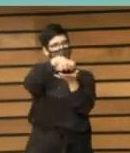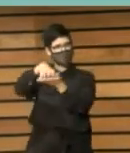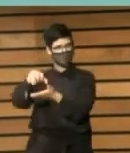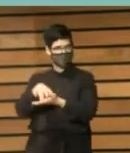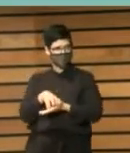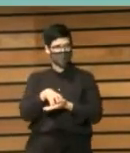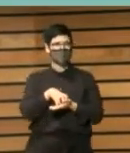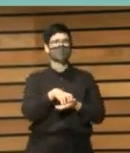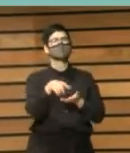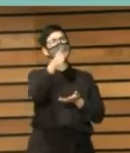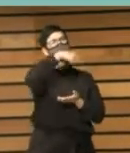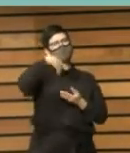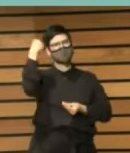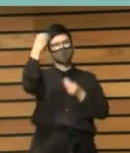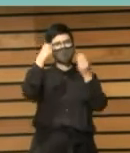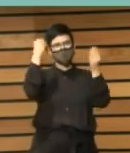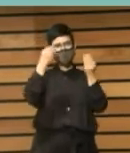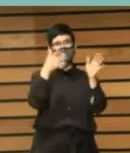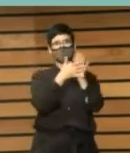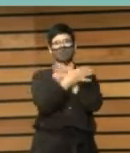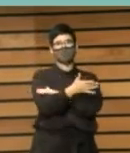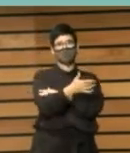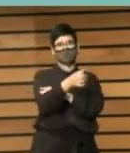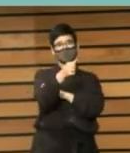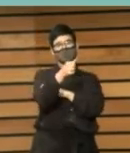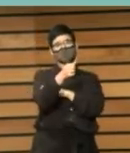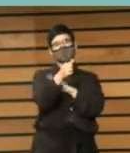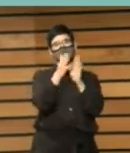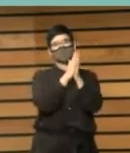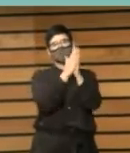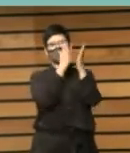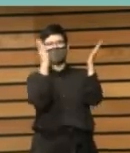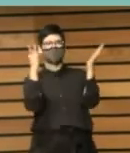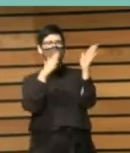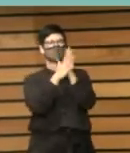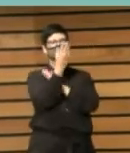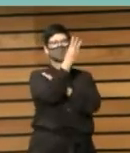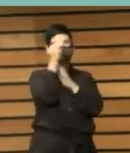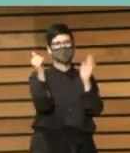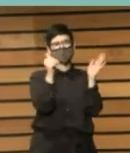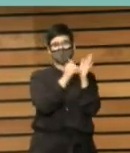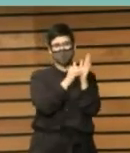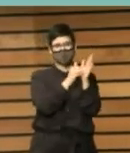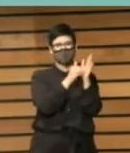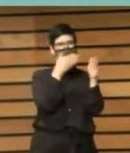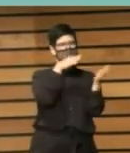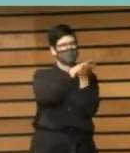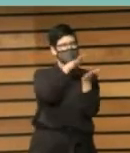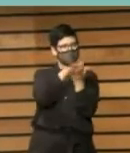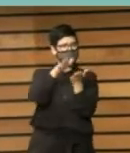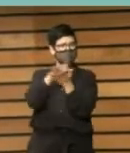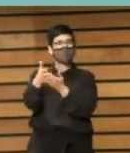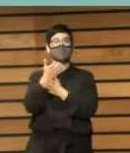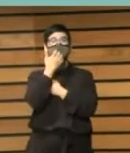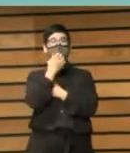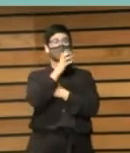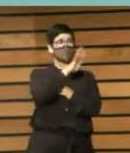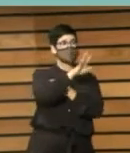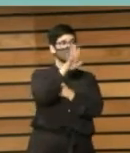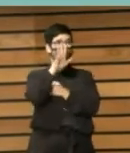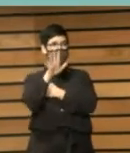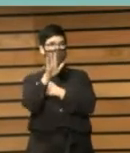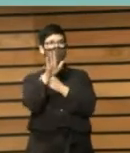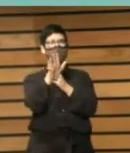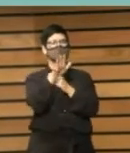las tiradas en España son tan pequeñas, una tirada media son de 3.000. Si nosotros escogiésemos 4 o 5 autores y comprásemos